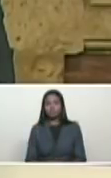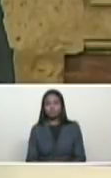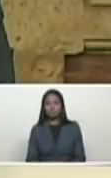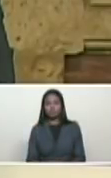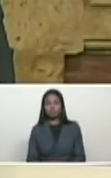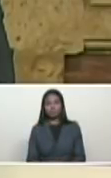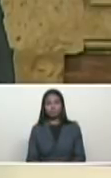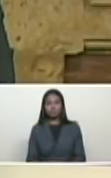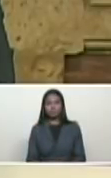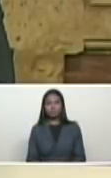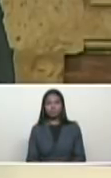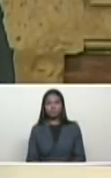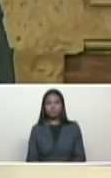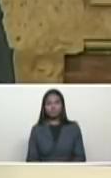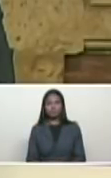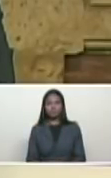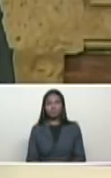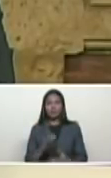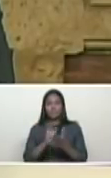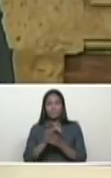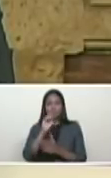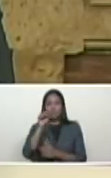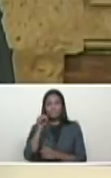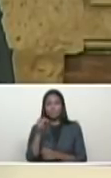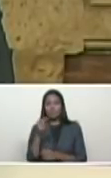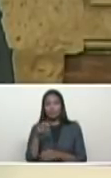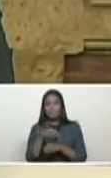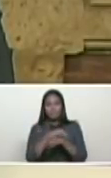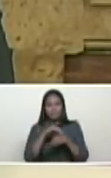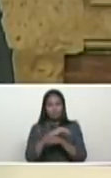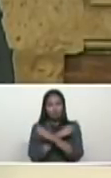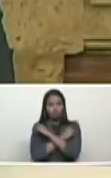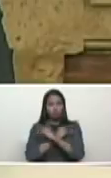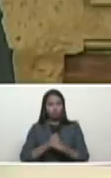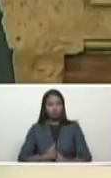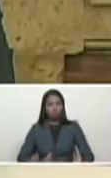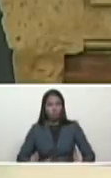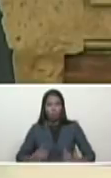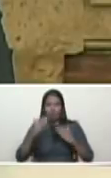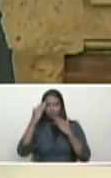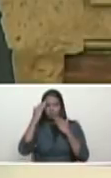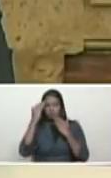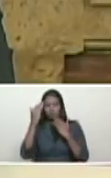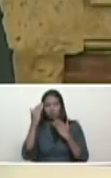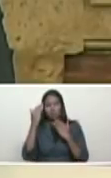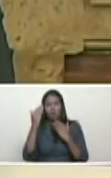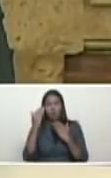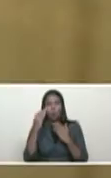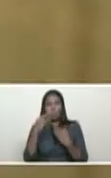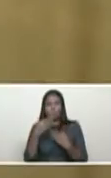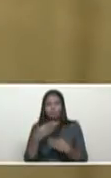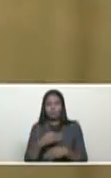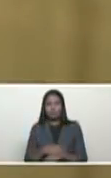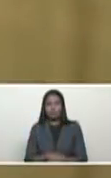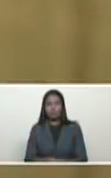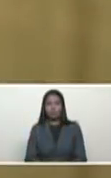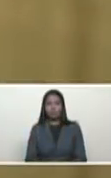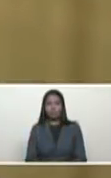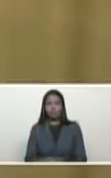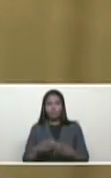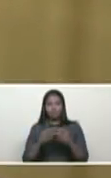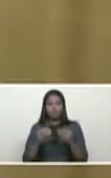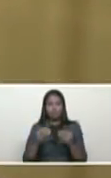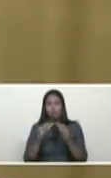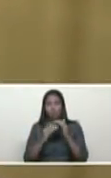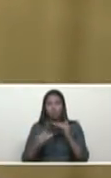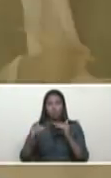el compañero general en jefe vladimir padrino lópez ministro del poder popular para la defensa y a todo el estado